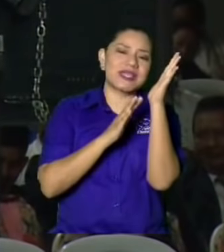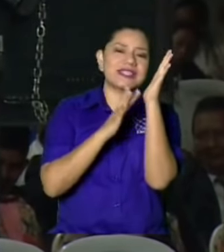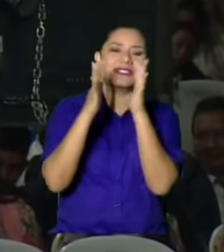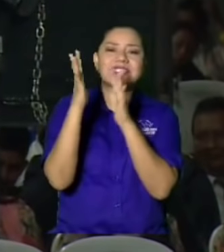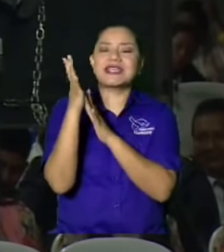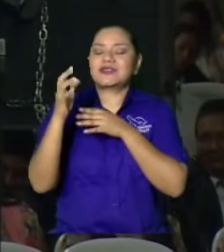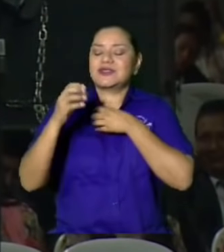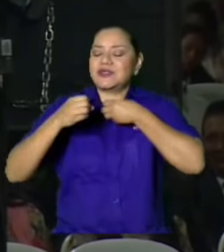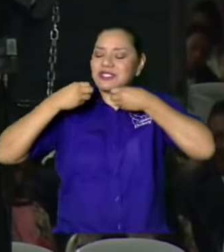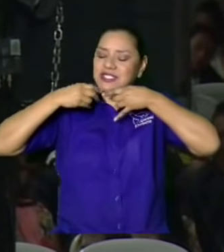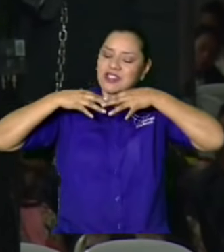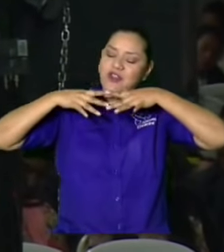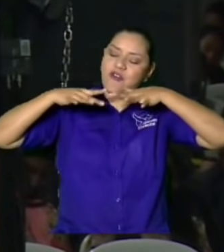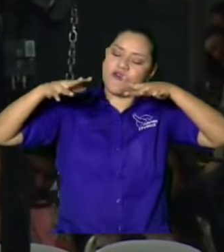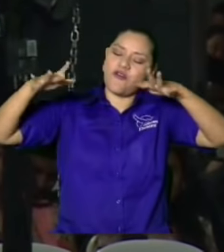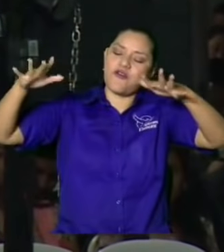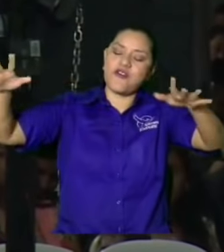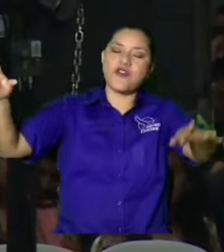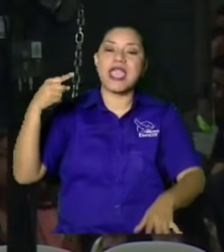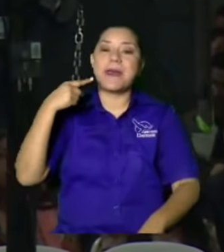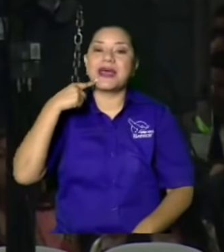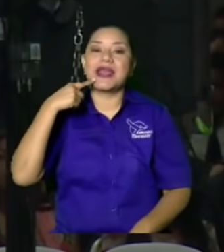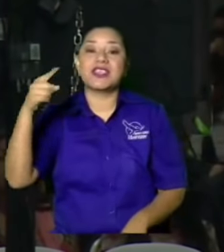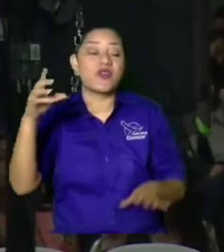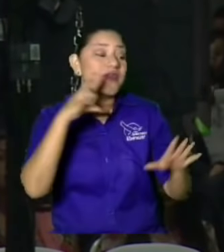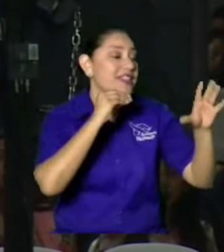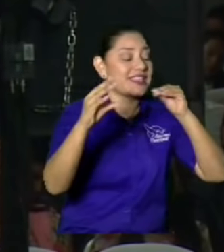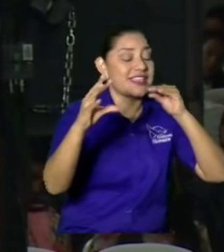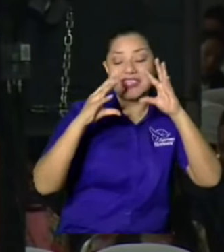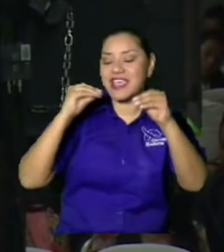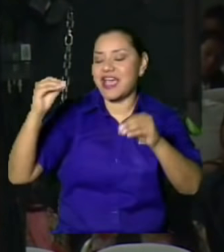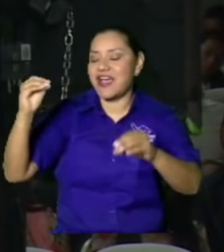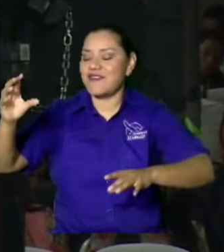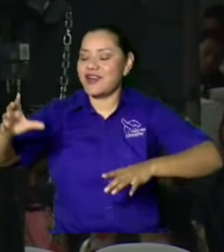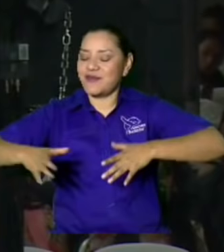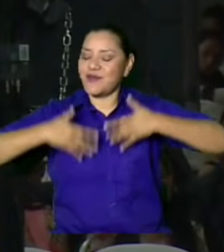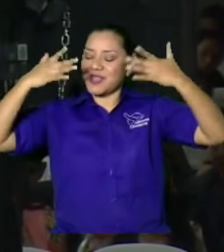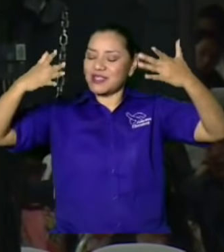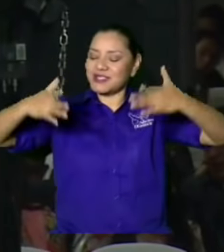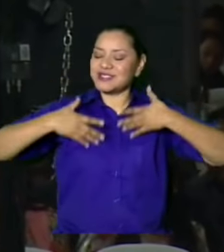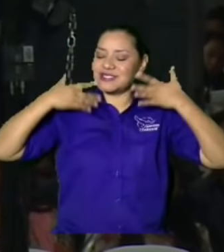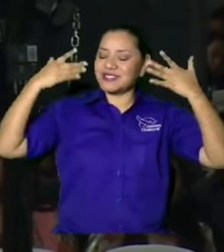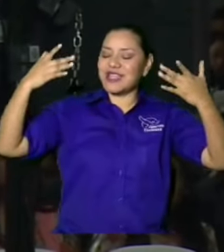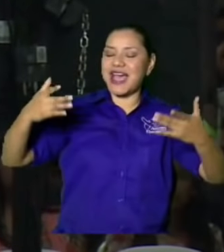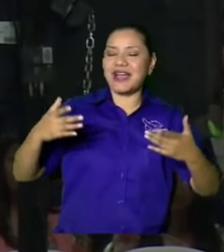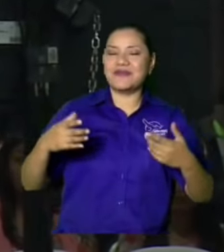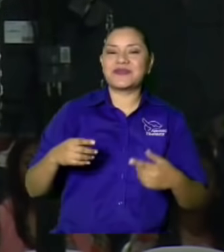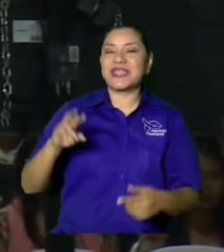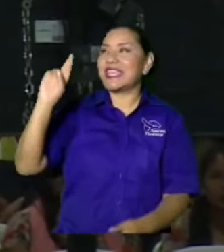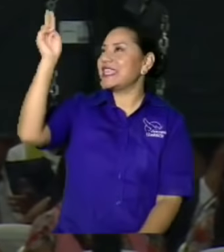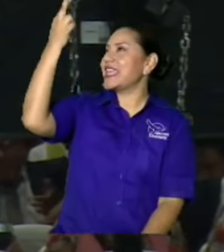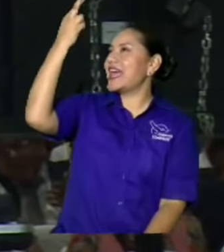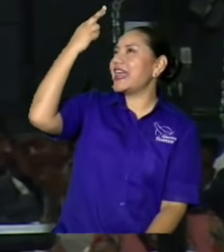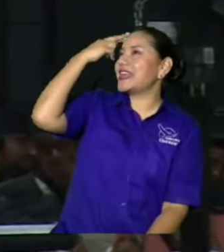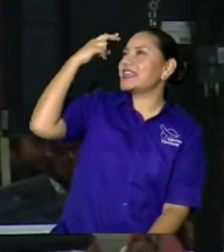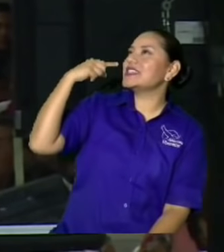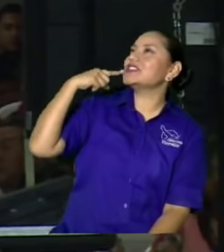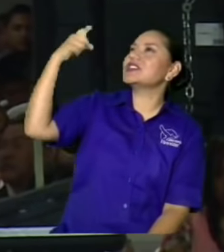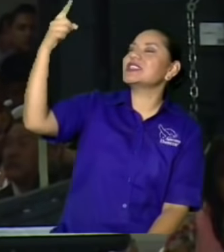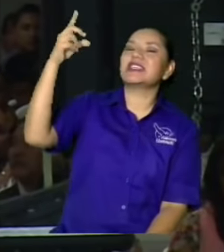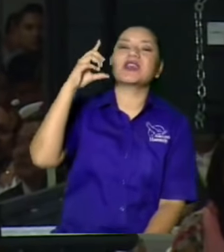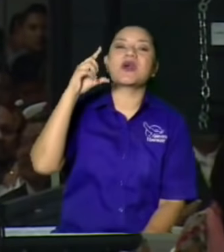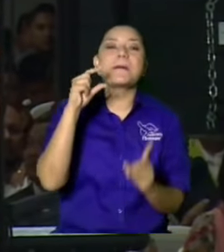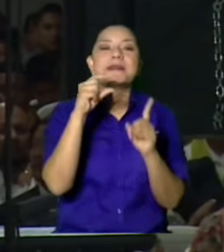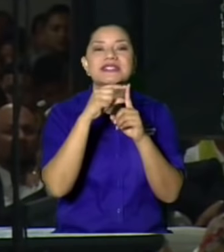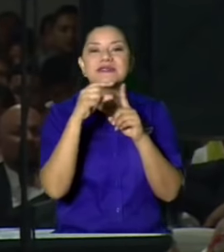eso fluye mi lengua como un escriba, rebosa en mi corazón un tema bueno, y al rey dirijo mis versos, al